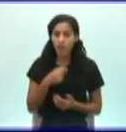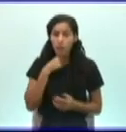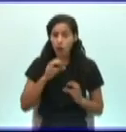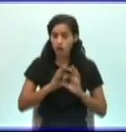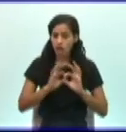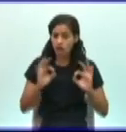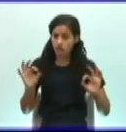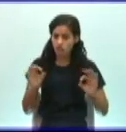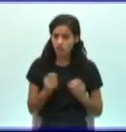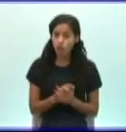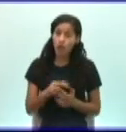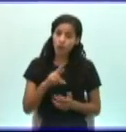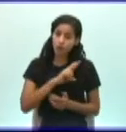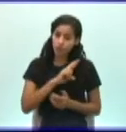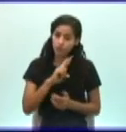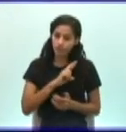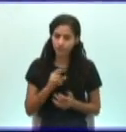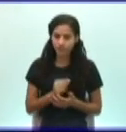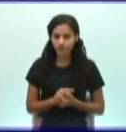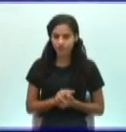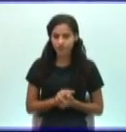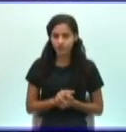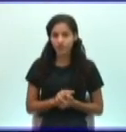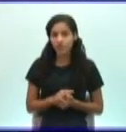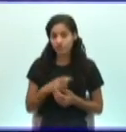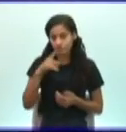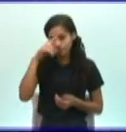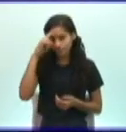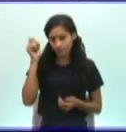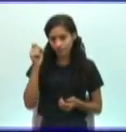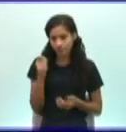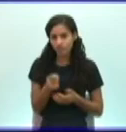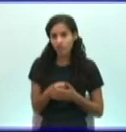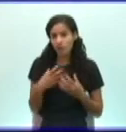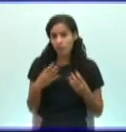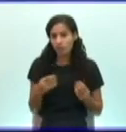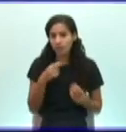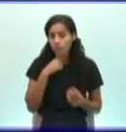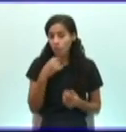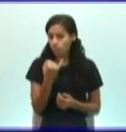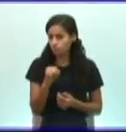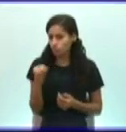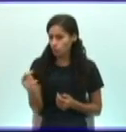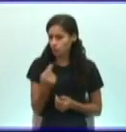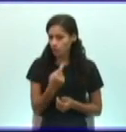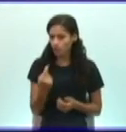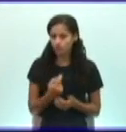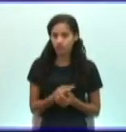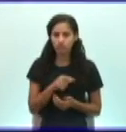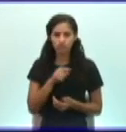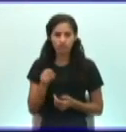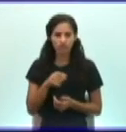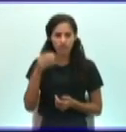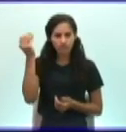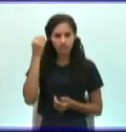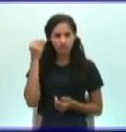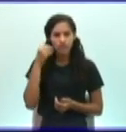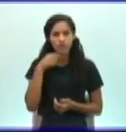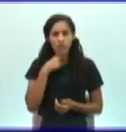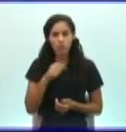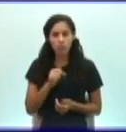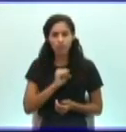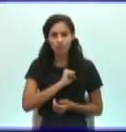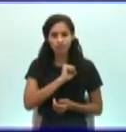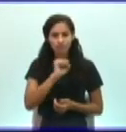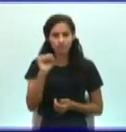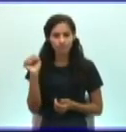limpieza, responsabilidad y sobre todo con mucha independencia. Ya ustedes han alcanzado un